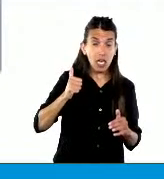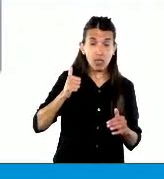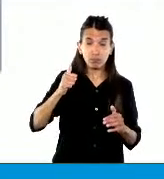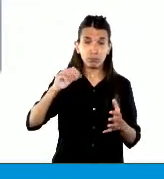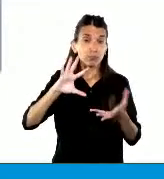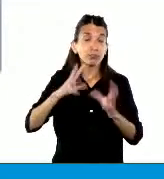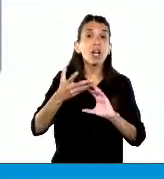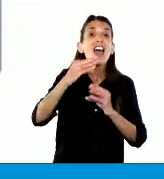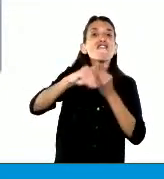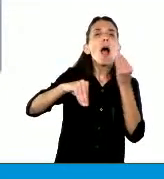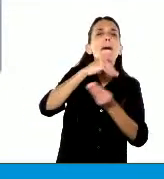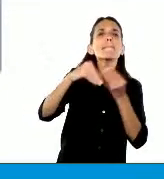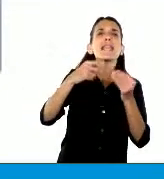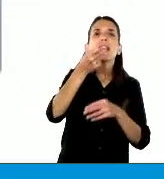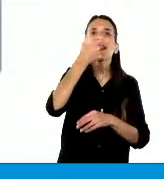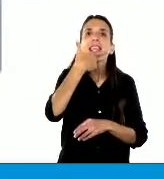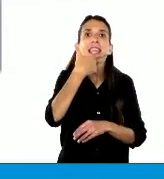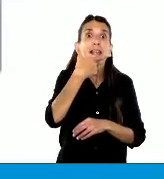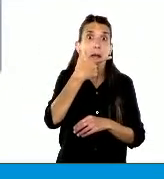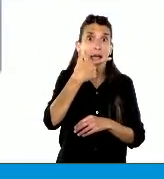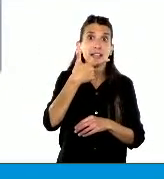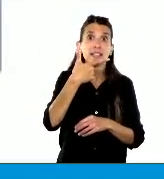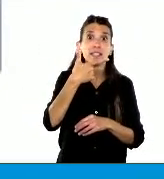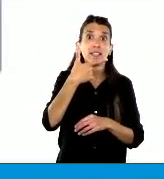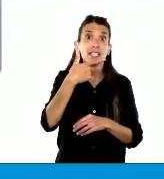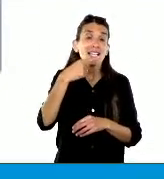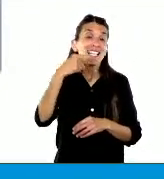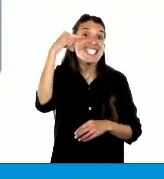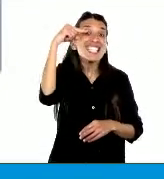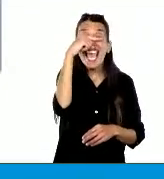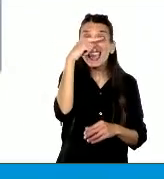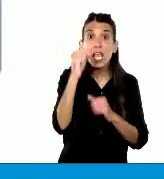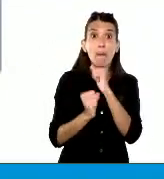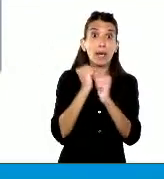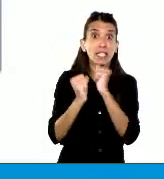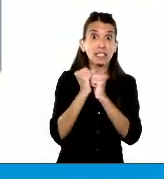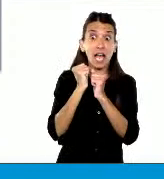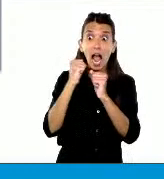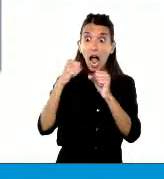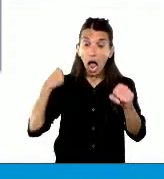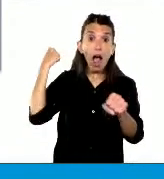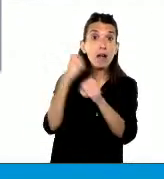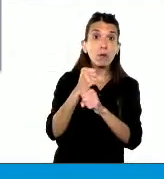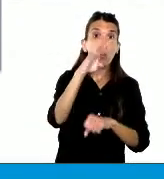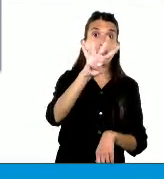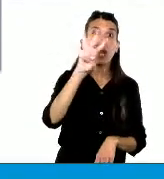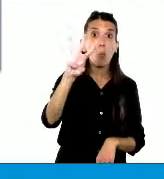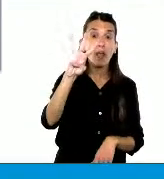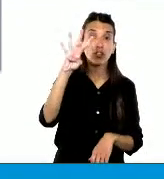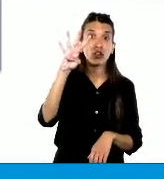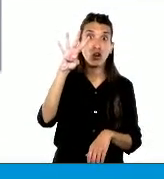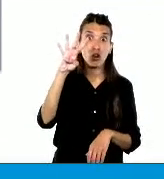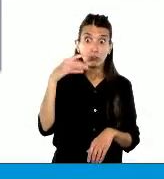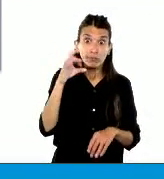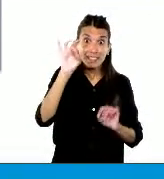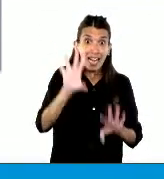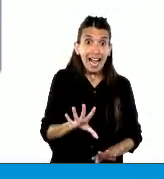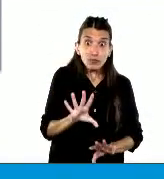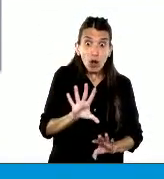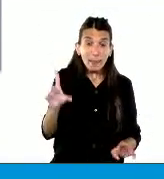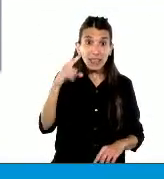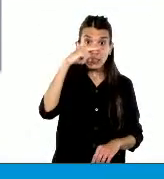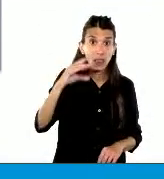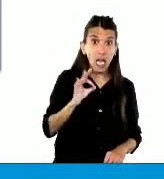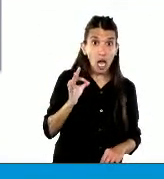Macri, que pasó de tener solo 7 empresas a 44 en solo 7 años. Y